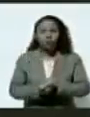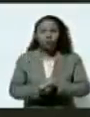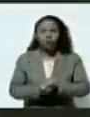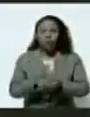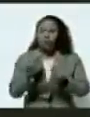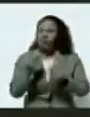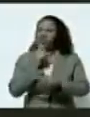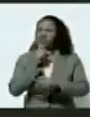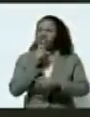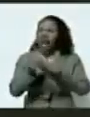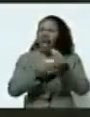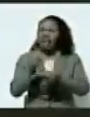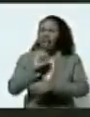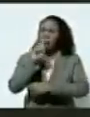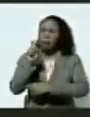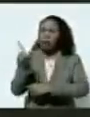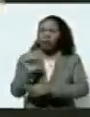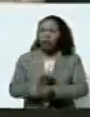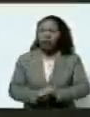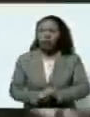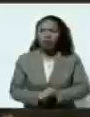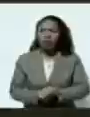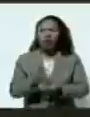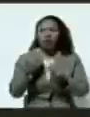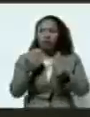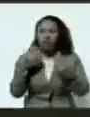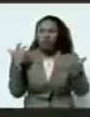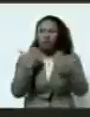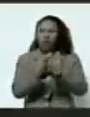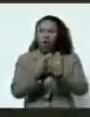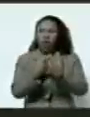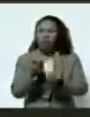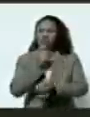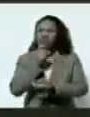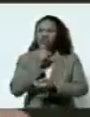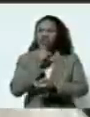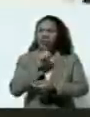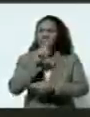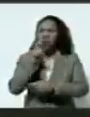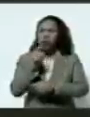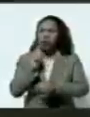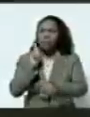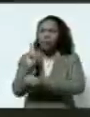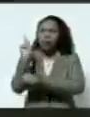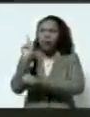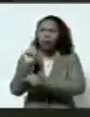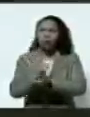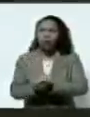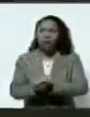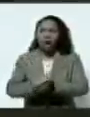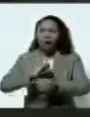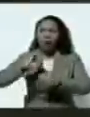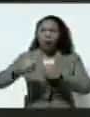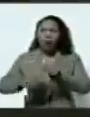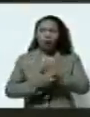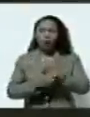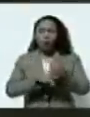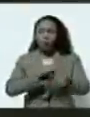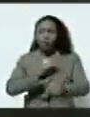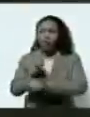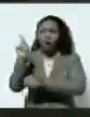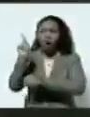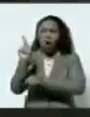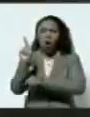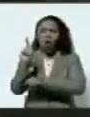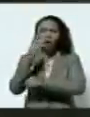muy difícil hacer esa pregunta. Es muy complicado preguntarle a Juan Gerardo Guaidó Márquez